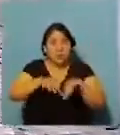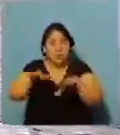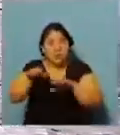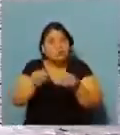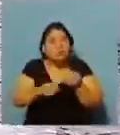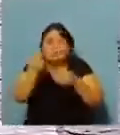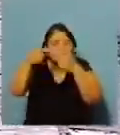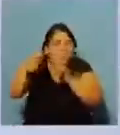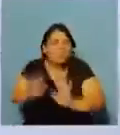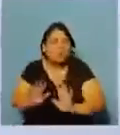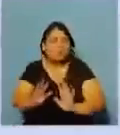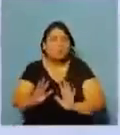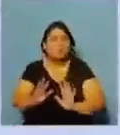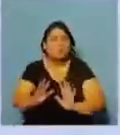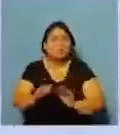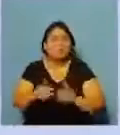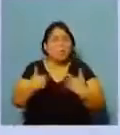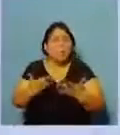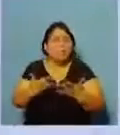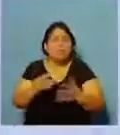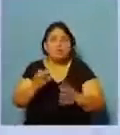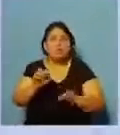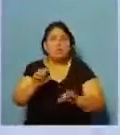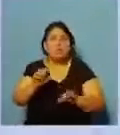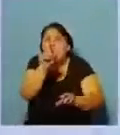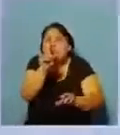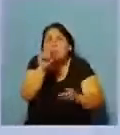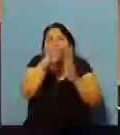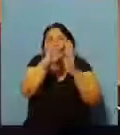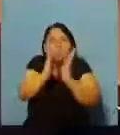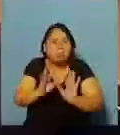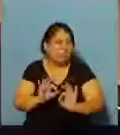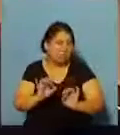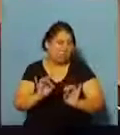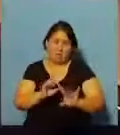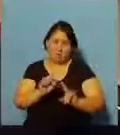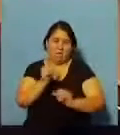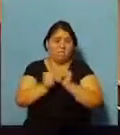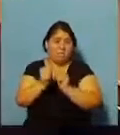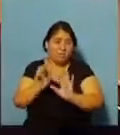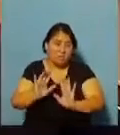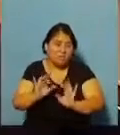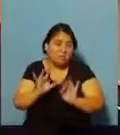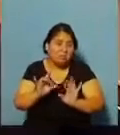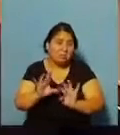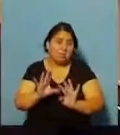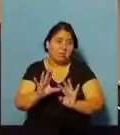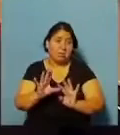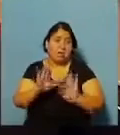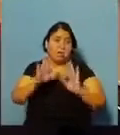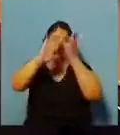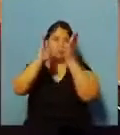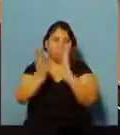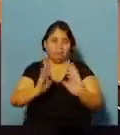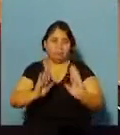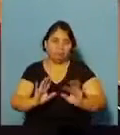existan una nomenclatura de talle único. Muchas industrias textiles fabrican solo las curvas, como se le